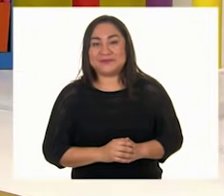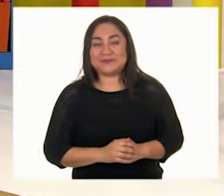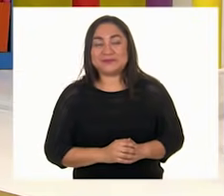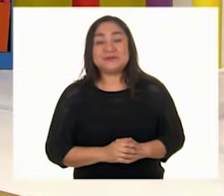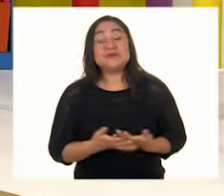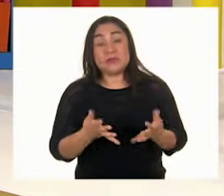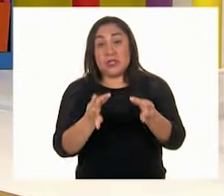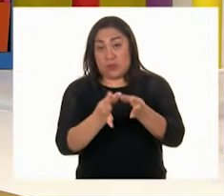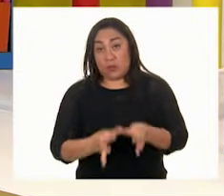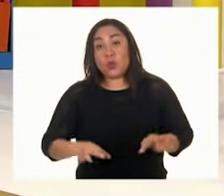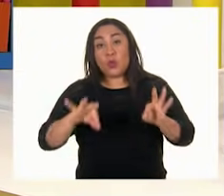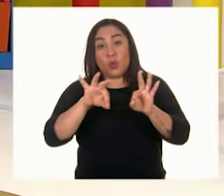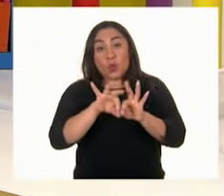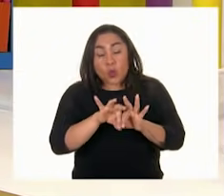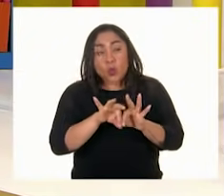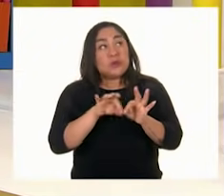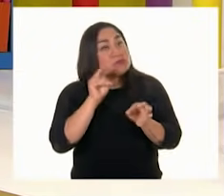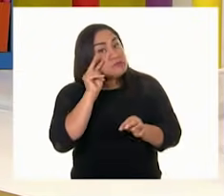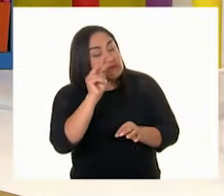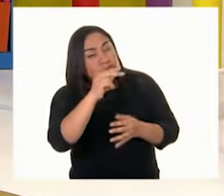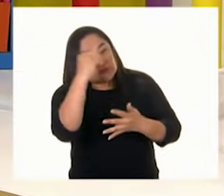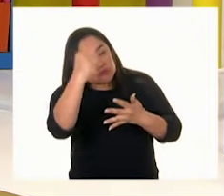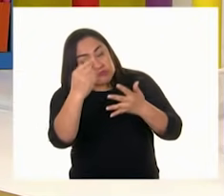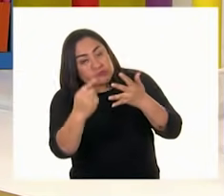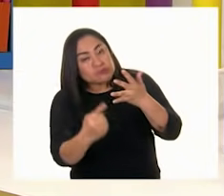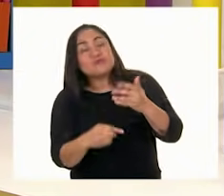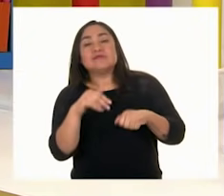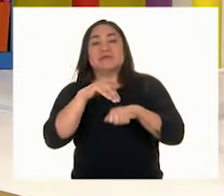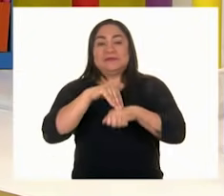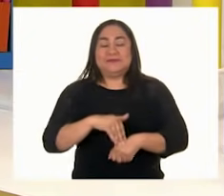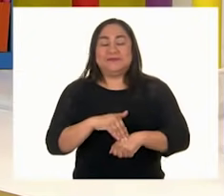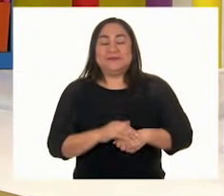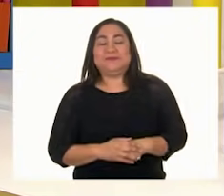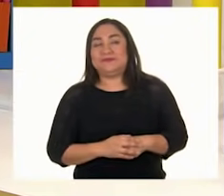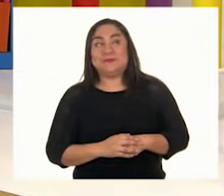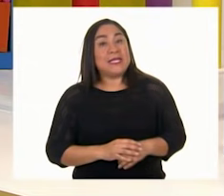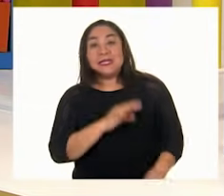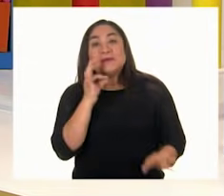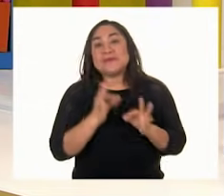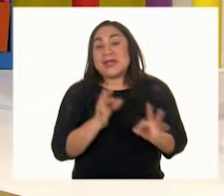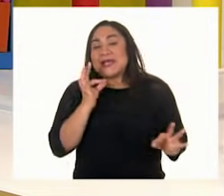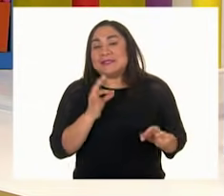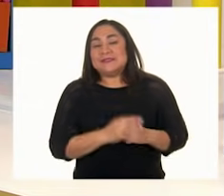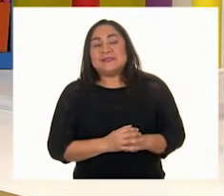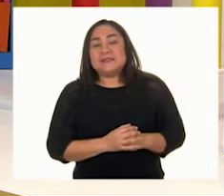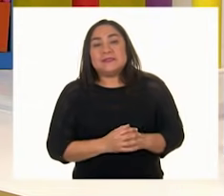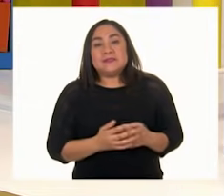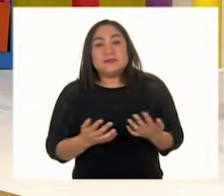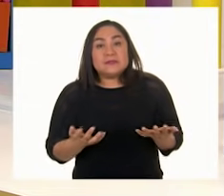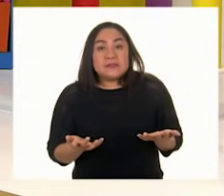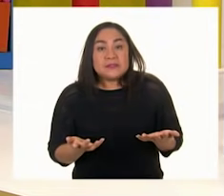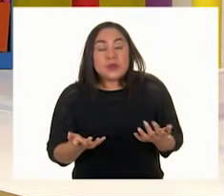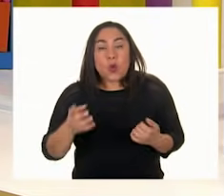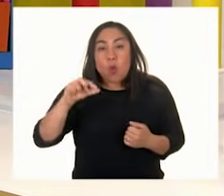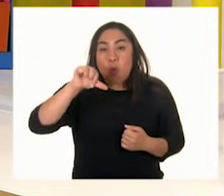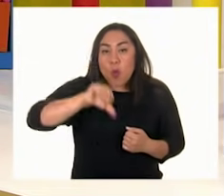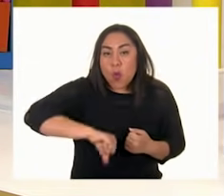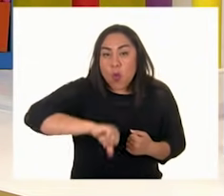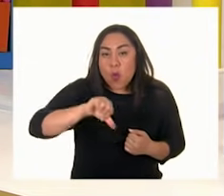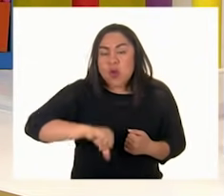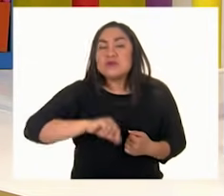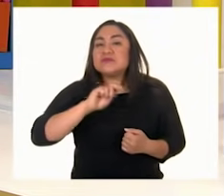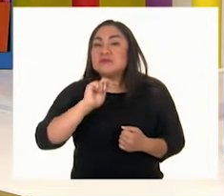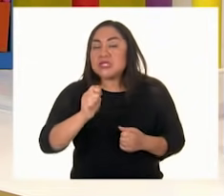Qué importante es seguir estas medidas. Y ahora sí, el día de hoy, en la asignatura de